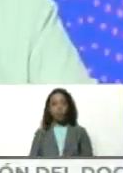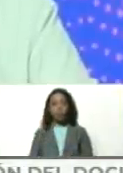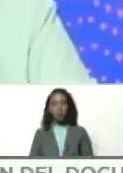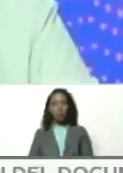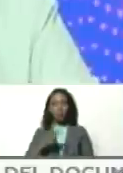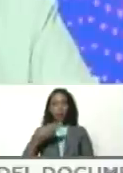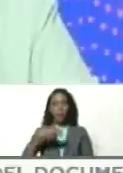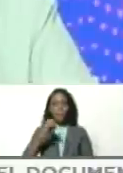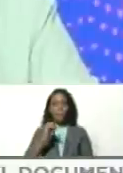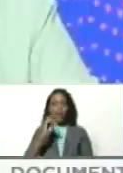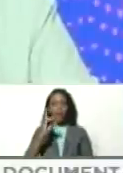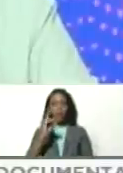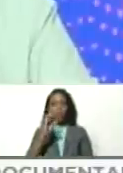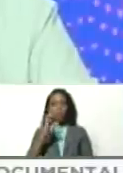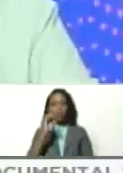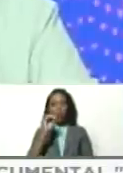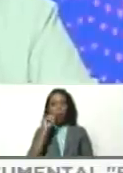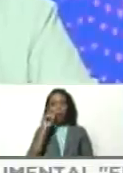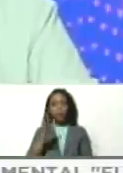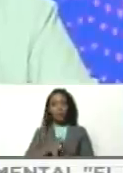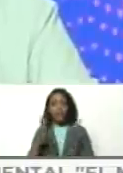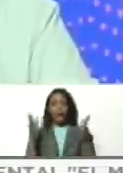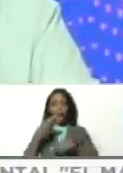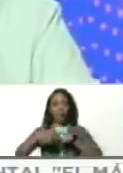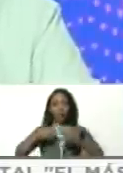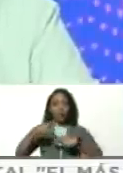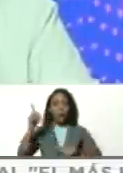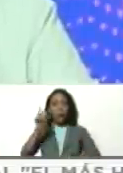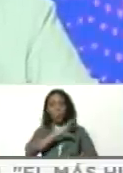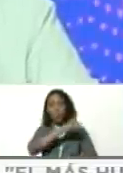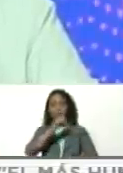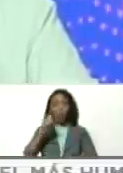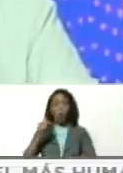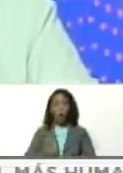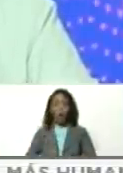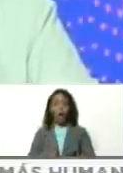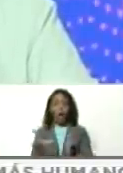Pedro Guevara, gran luchador, un gran revolucionario, era el director del liceo.